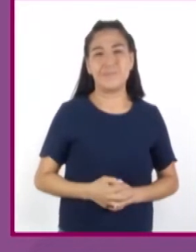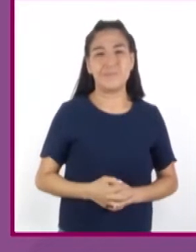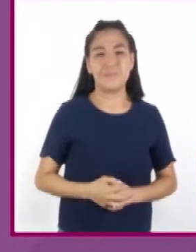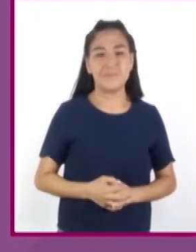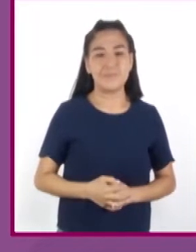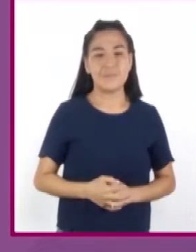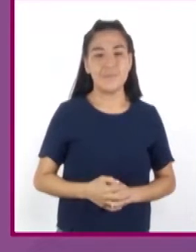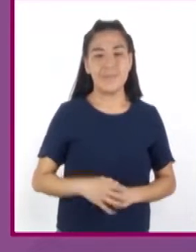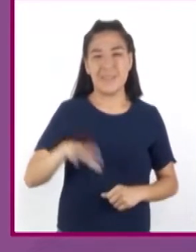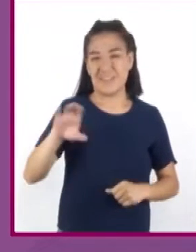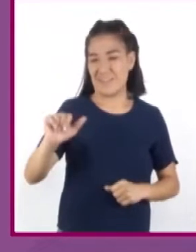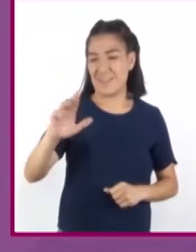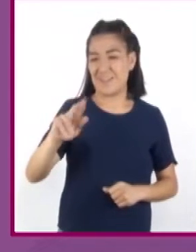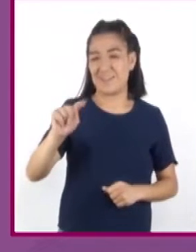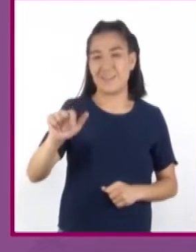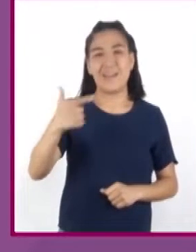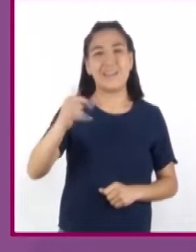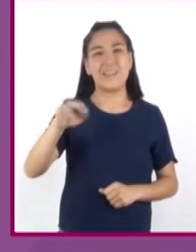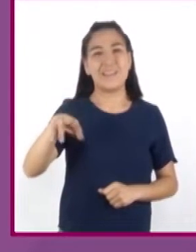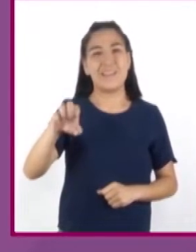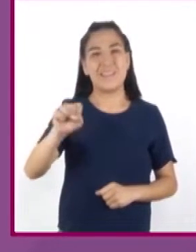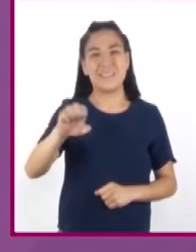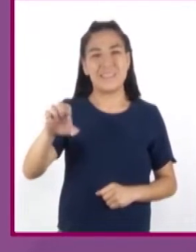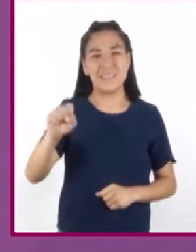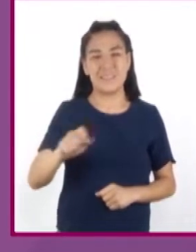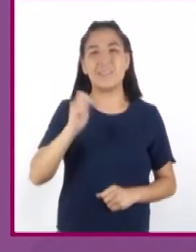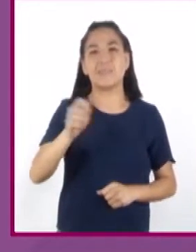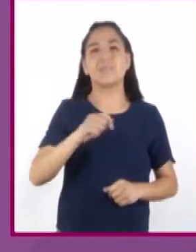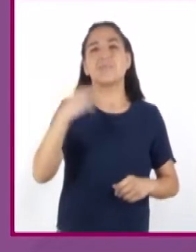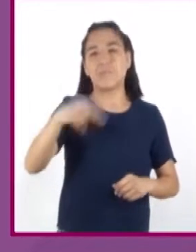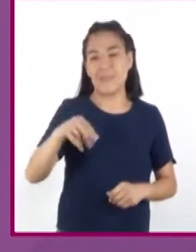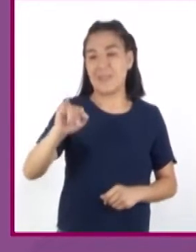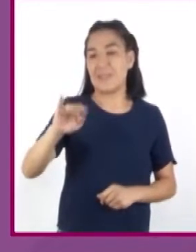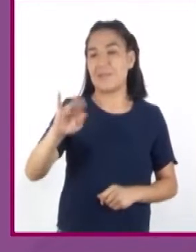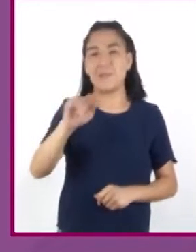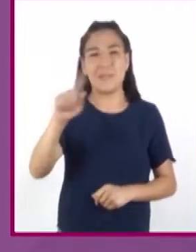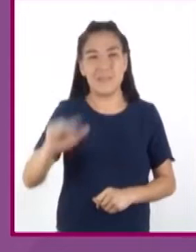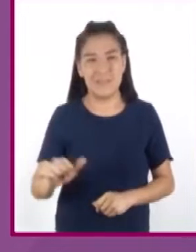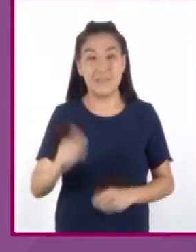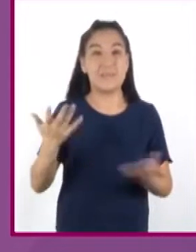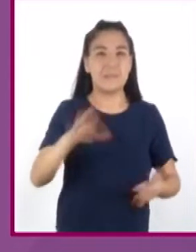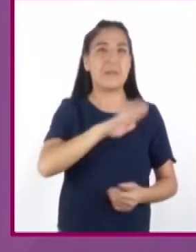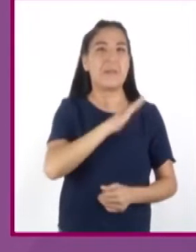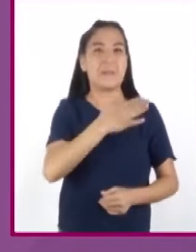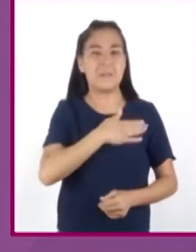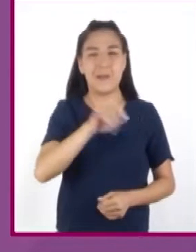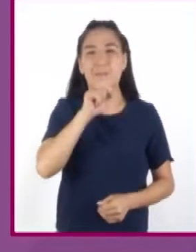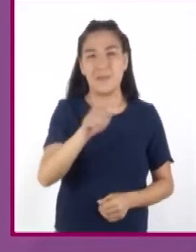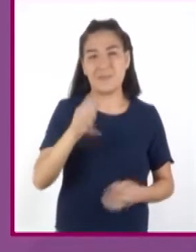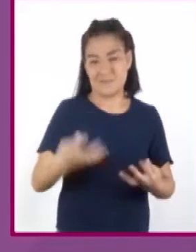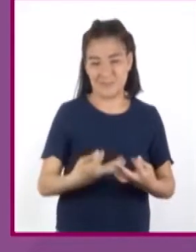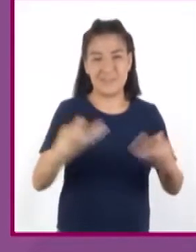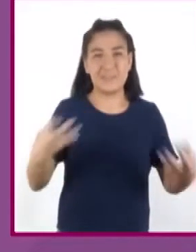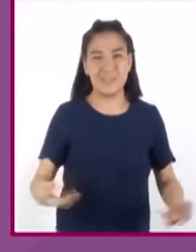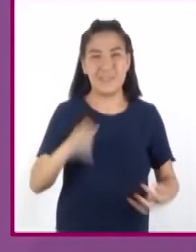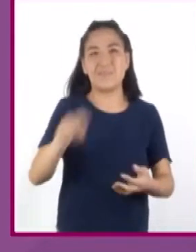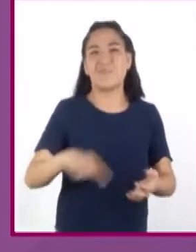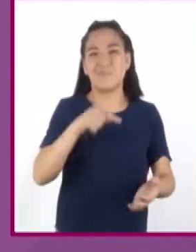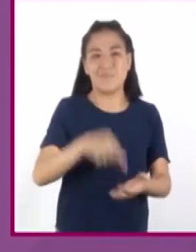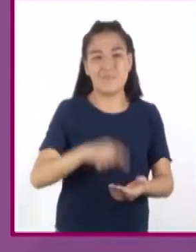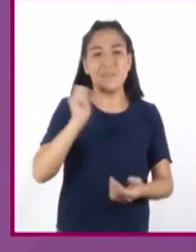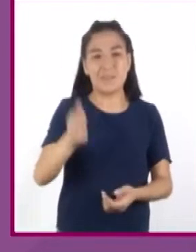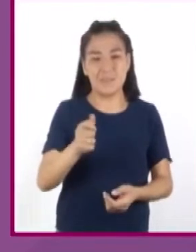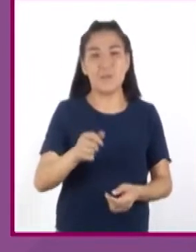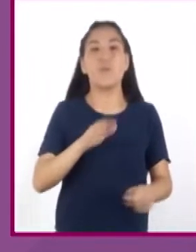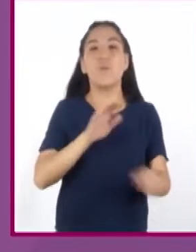A los cartagineses se les debe el nombre de lugares como Ibiza o incluso el de España, que significa tierra de conejos. También